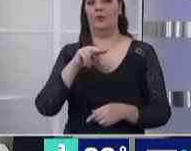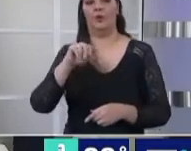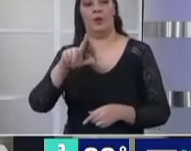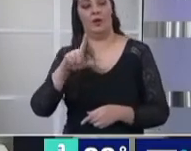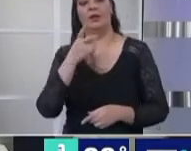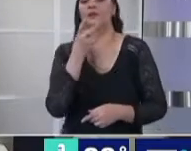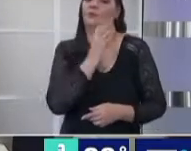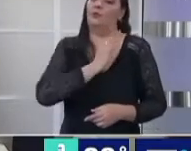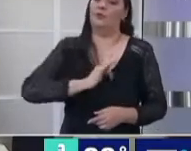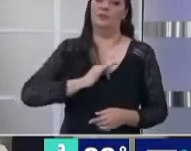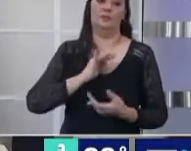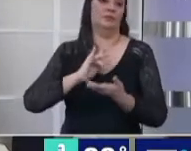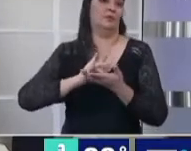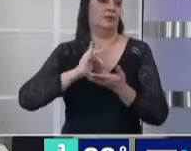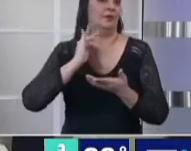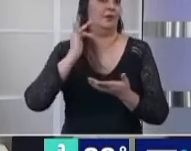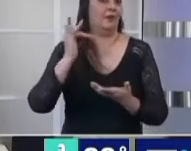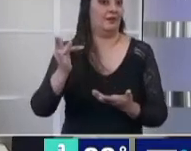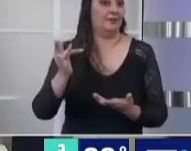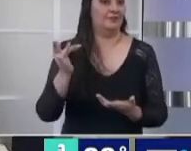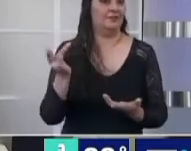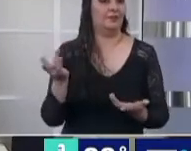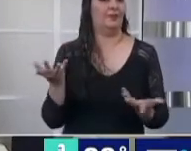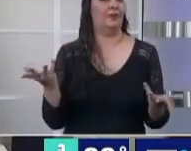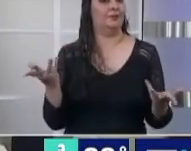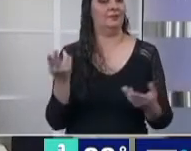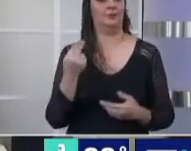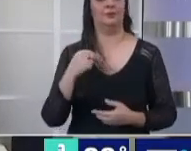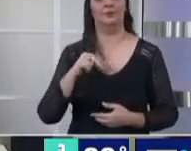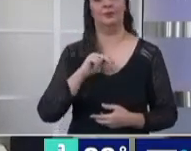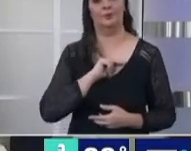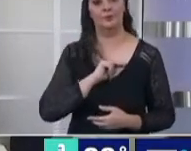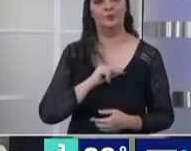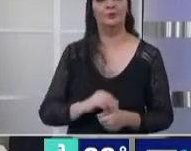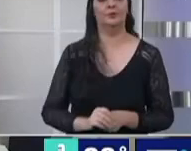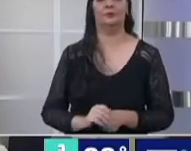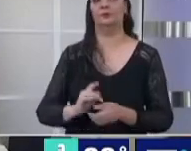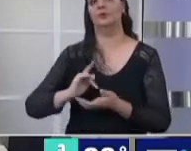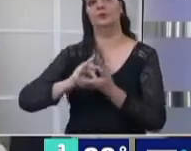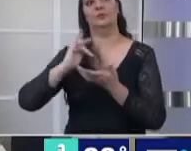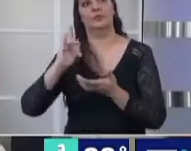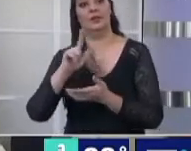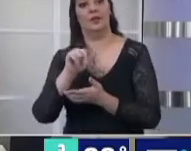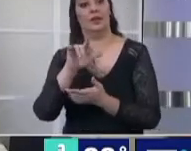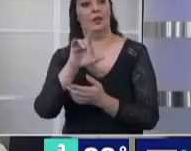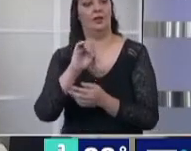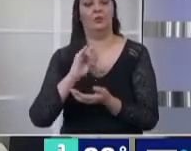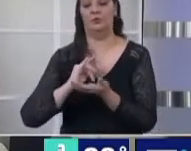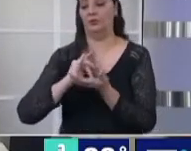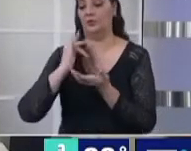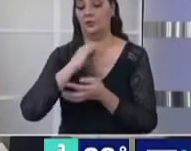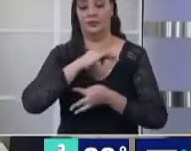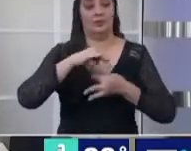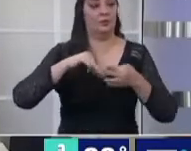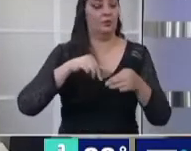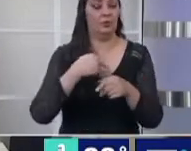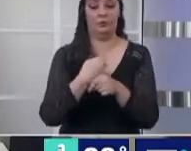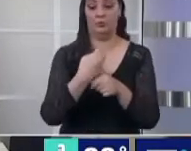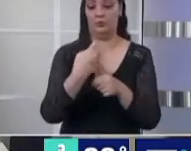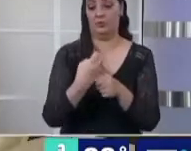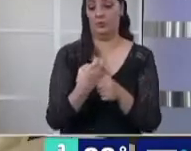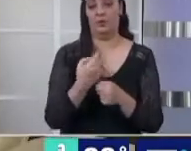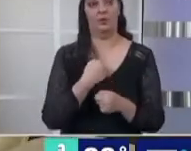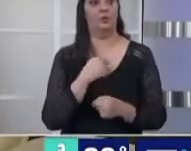Gracias, gracias por todo lo que hacen por nosotros. Y muchas gracias, gracias Eduardo, gracias a todos por la invitación. Voy